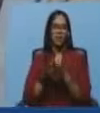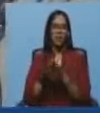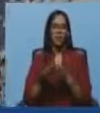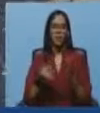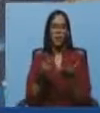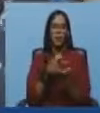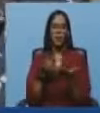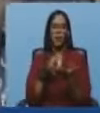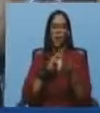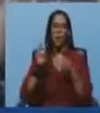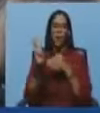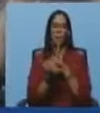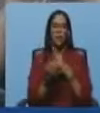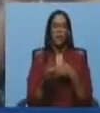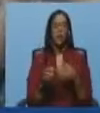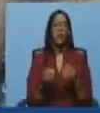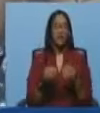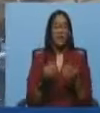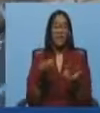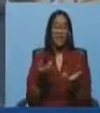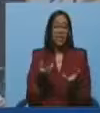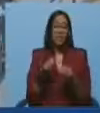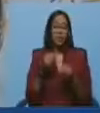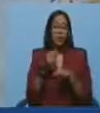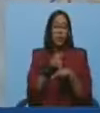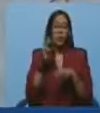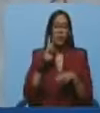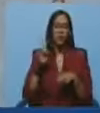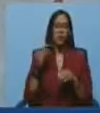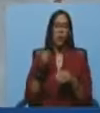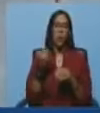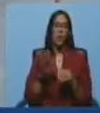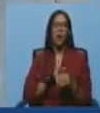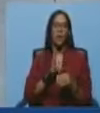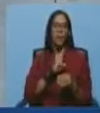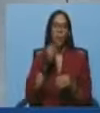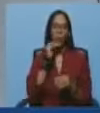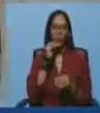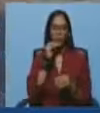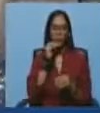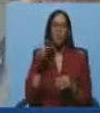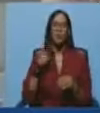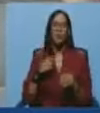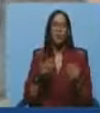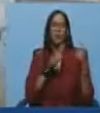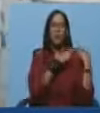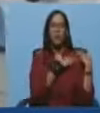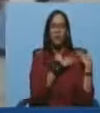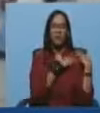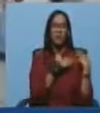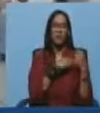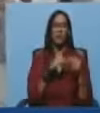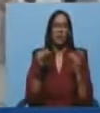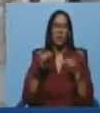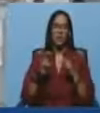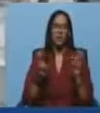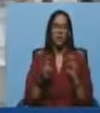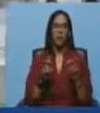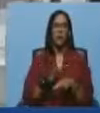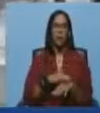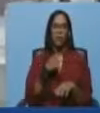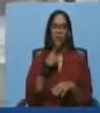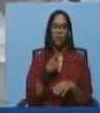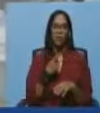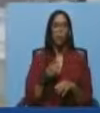página web. Bueno, yo creo que tanto el Estado venezolano como la propia juventud tiene una responsabilidad tremenda en este tema. ¿Y por qué te lo